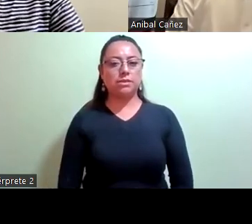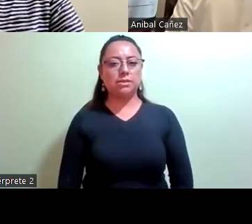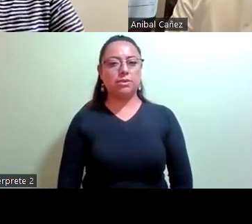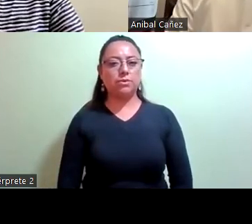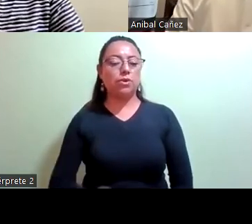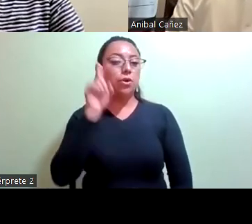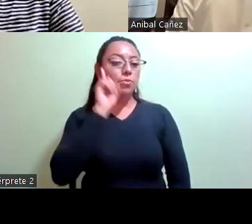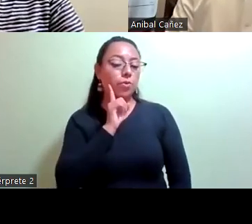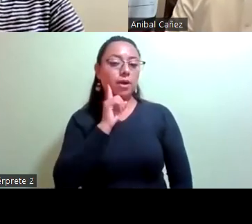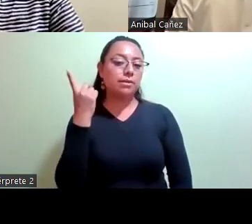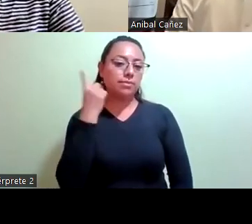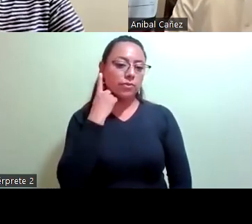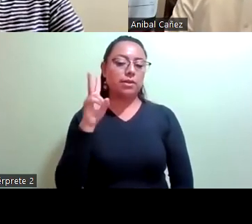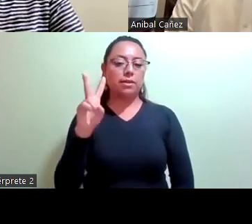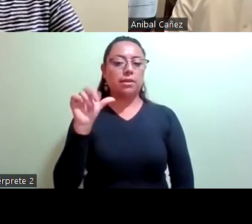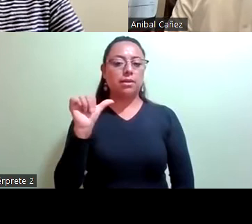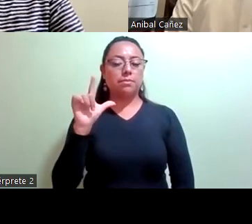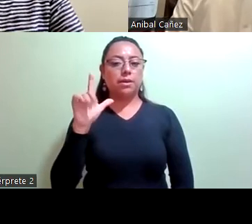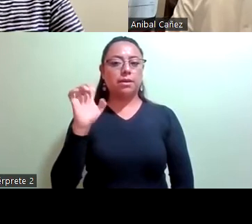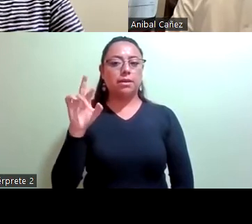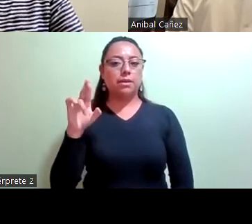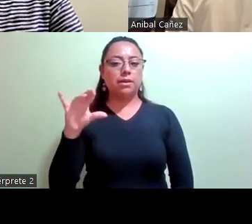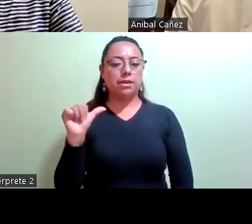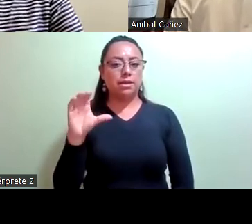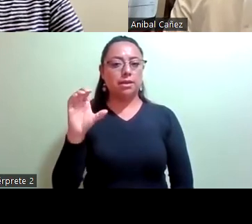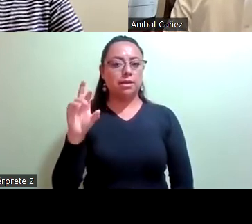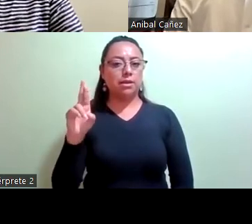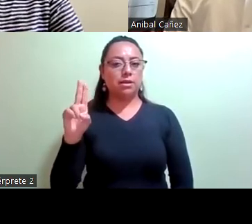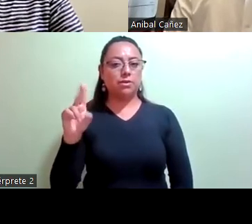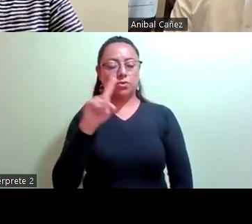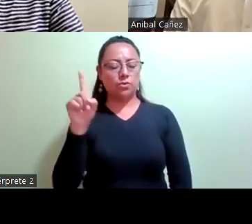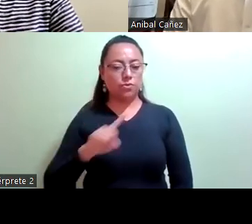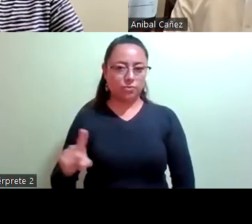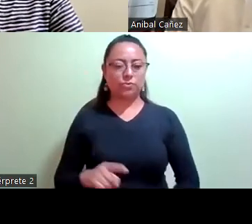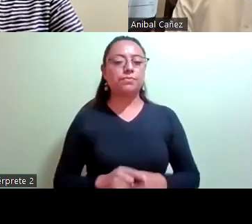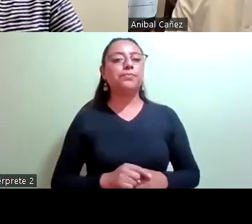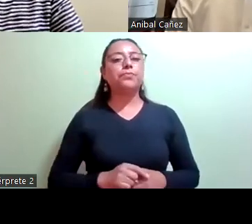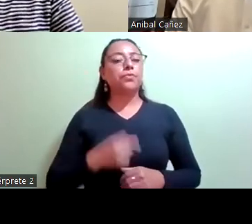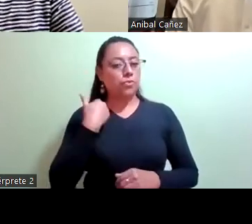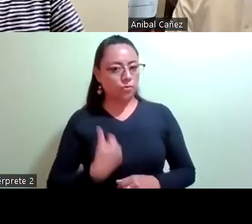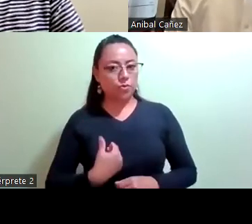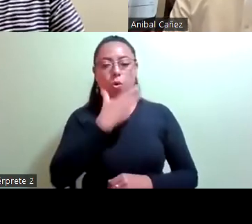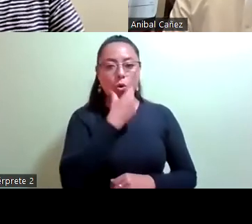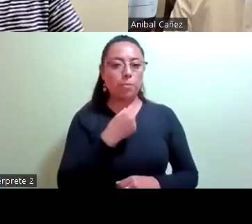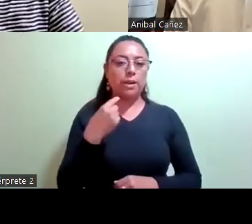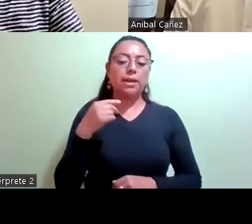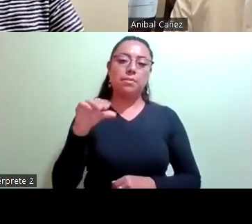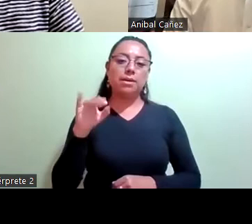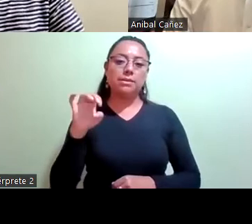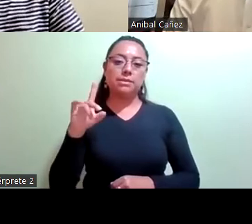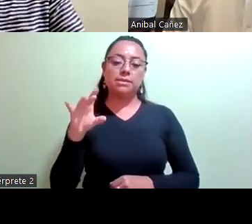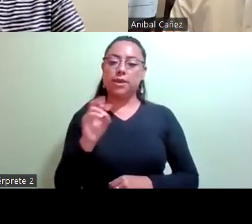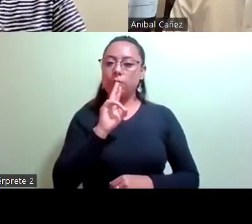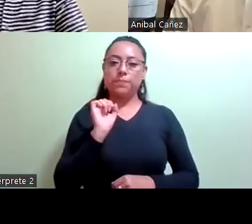Diputada Miriam Valeria Cruz. El de la voz, Miguel Macedo, a favor. Diputado Héctor